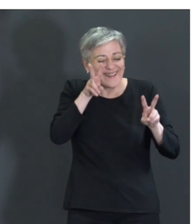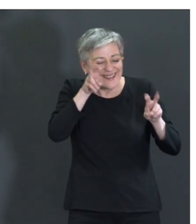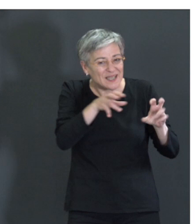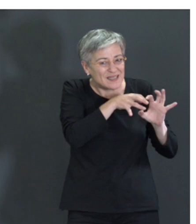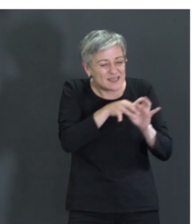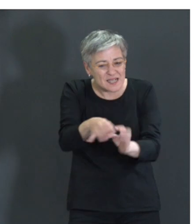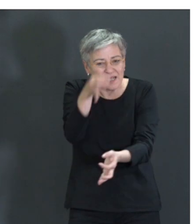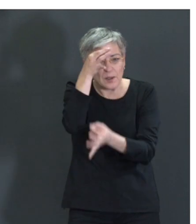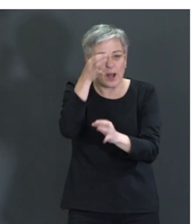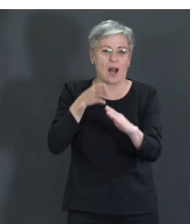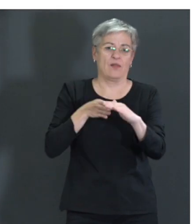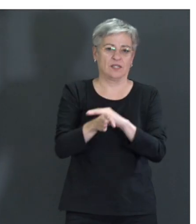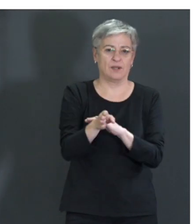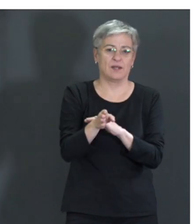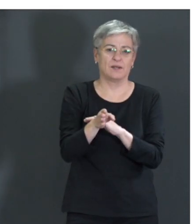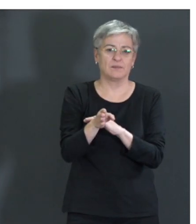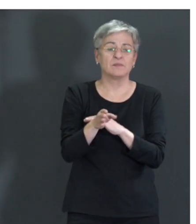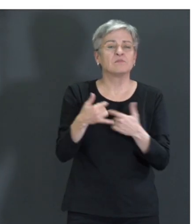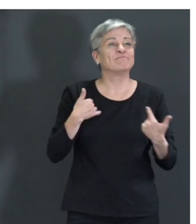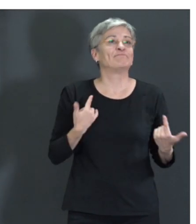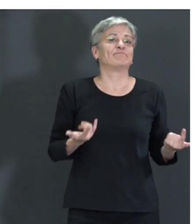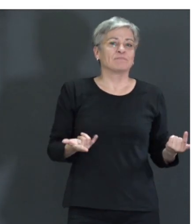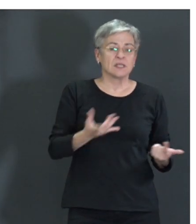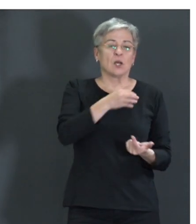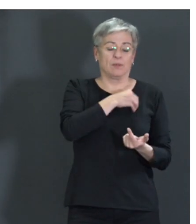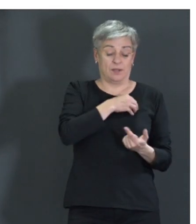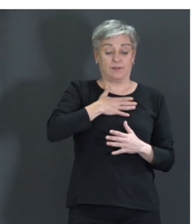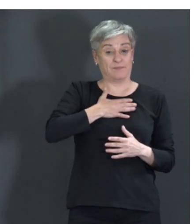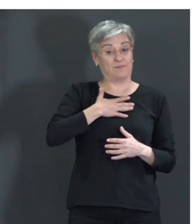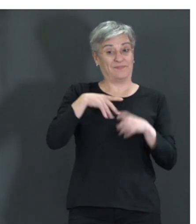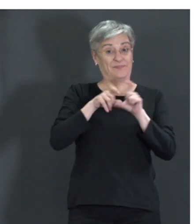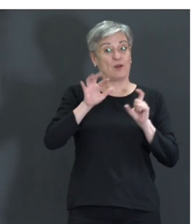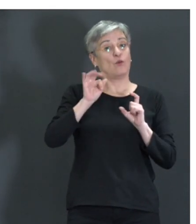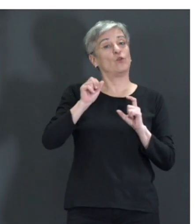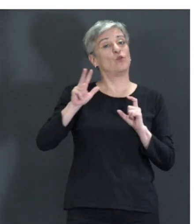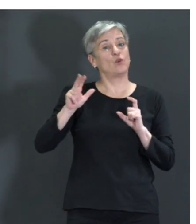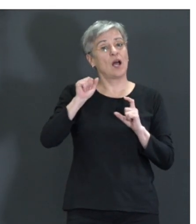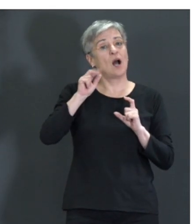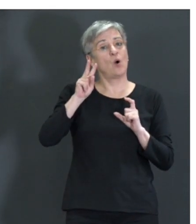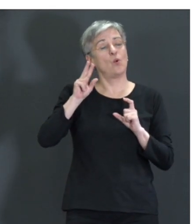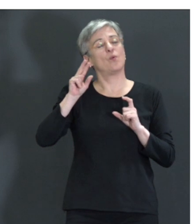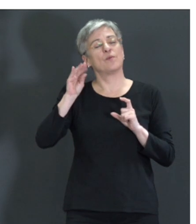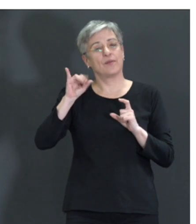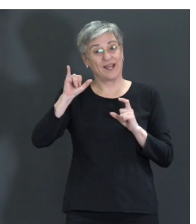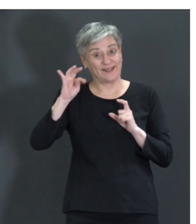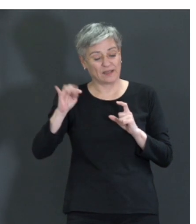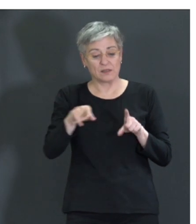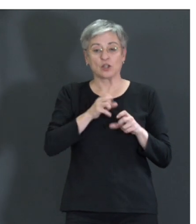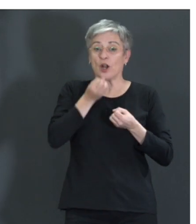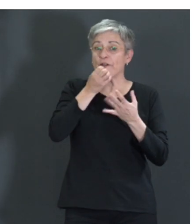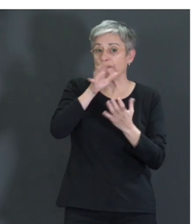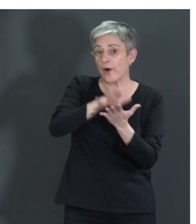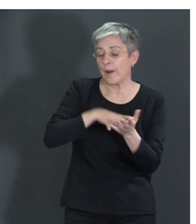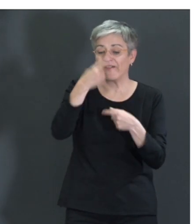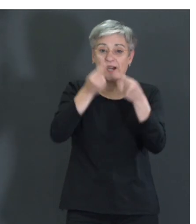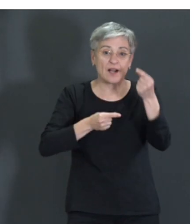accesibilidad. Desgraciadamente, yo que también dentro de Full Audit hacemos informes no financieros y hacemos